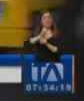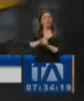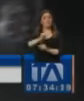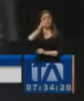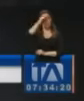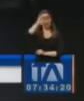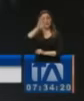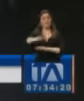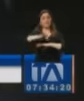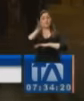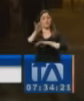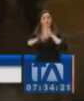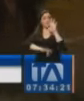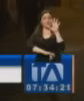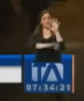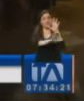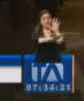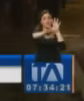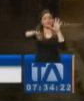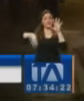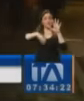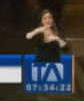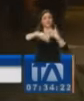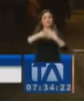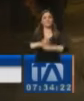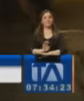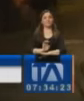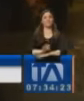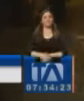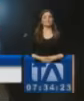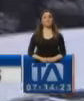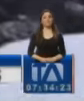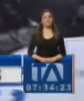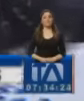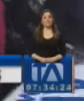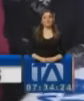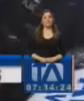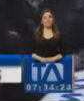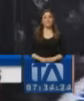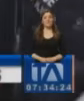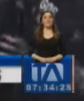manera simultánea en 5 provincias del país.